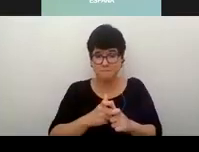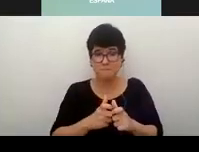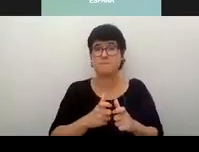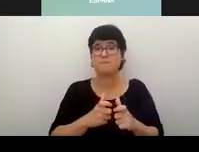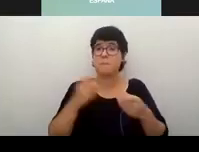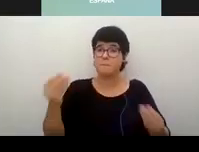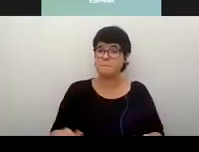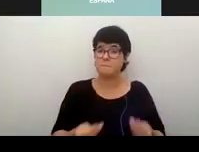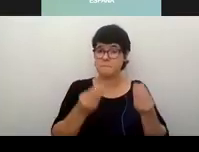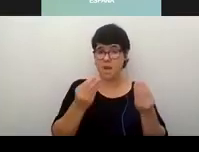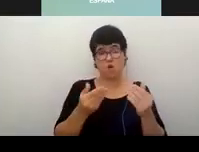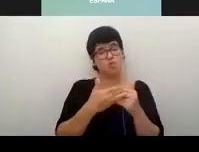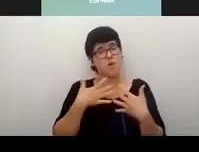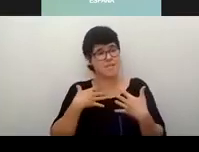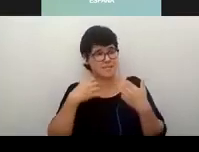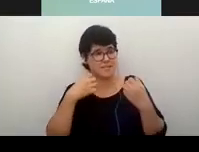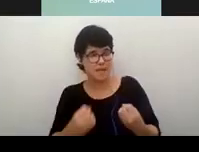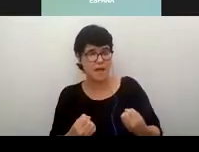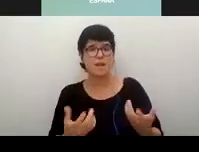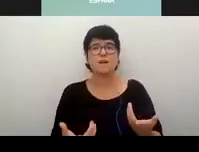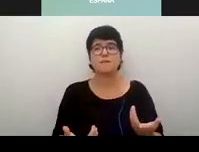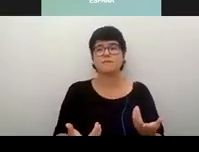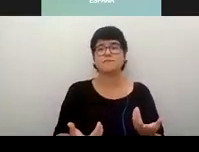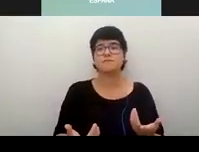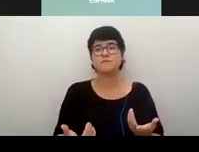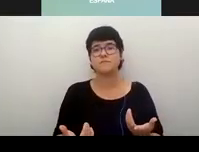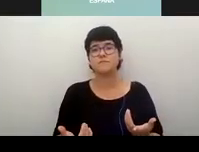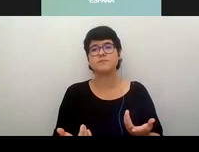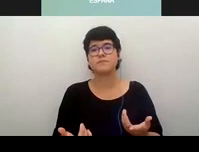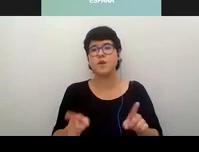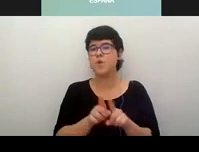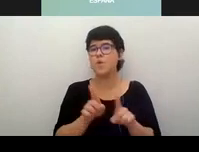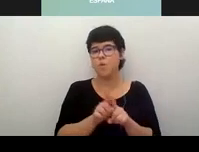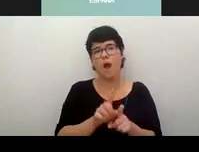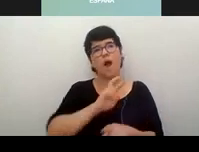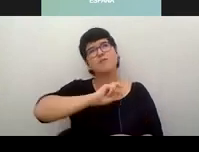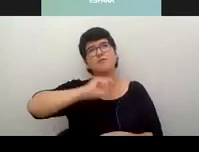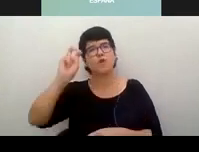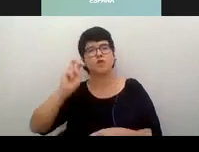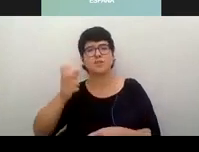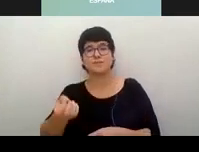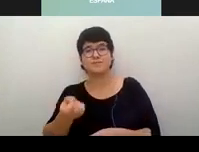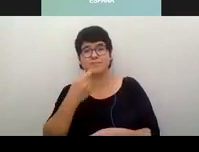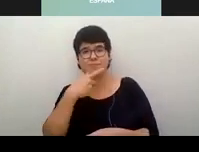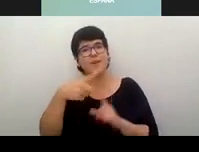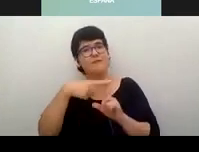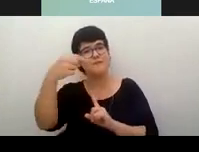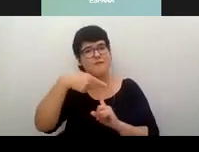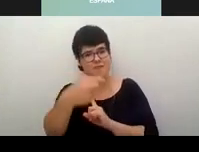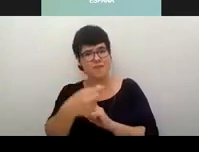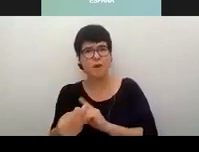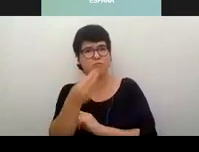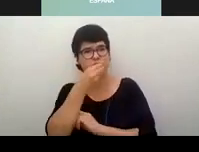tener una microbiota más o menos sana a pasar a una microbiota deluxe. Y la acción laxante, que sabemos que